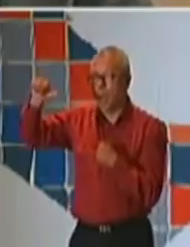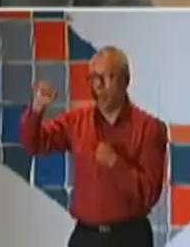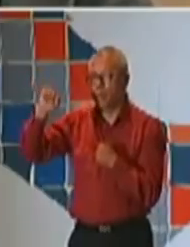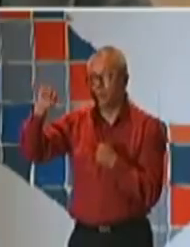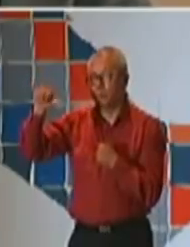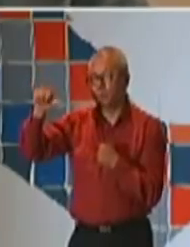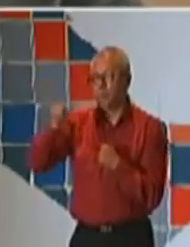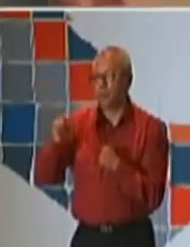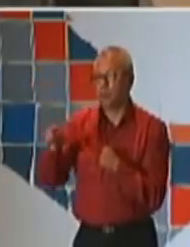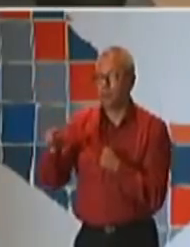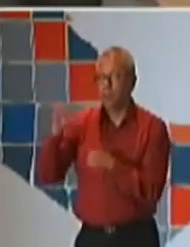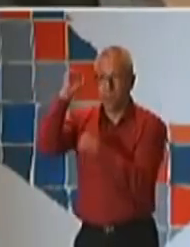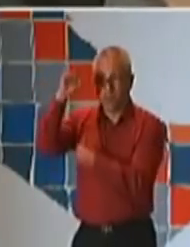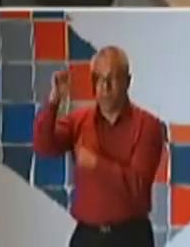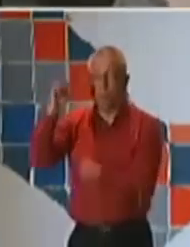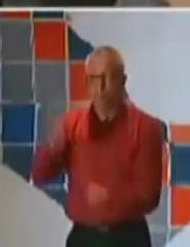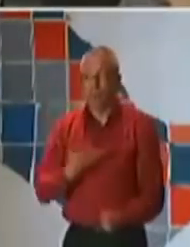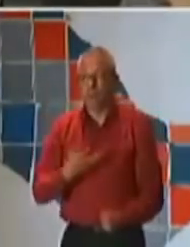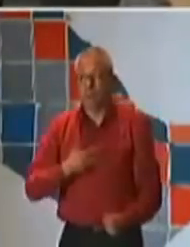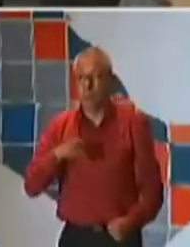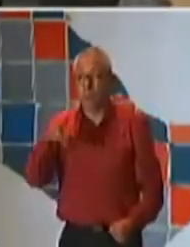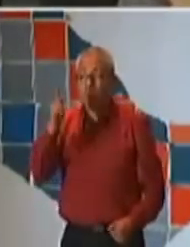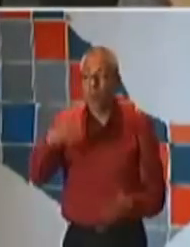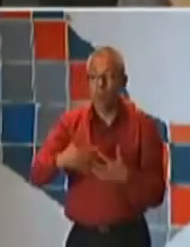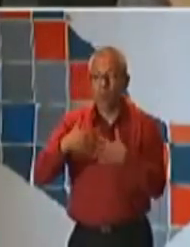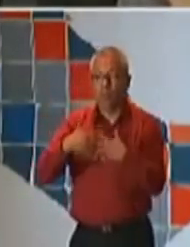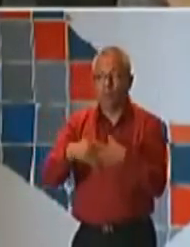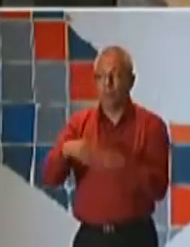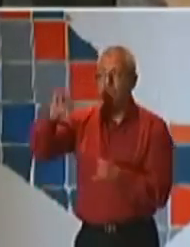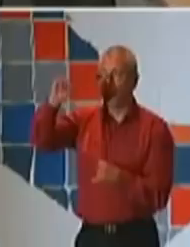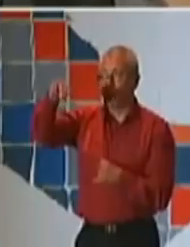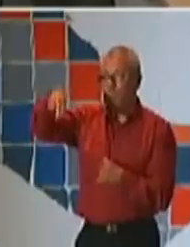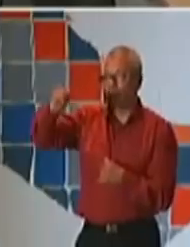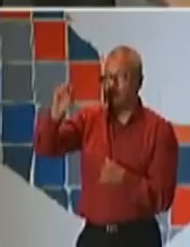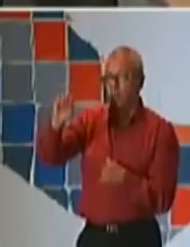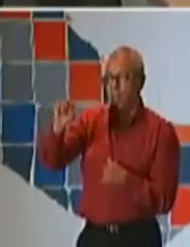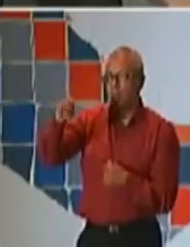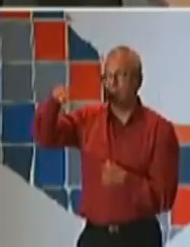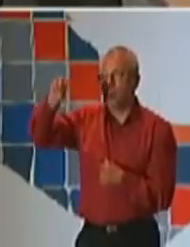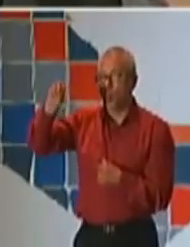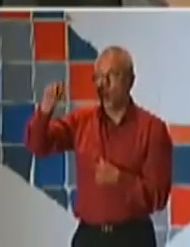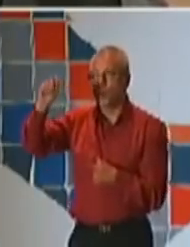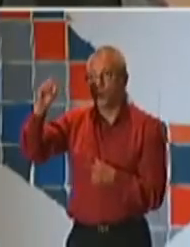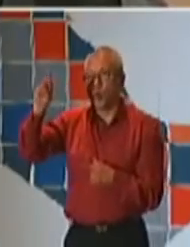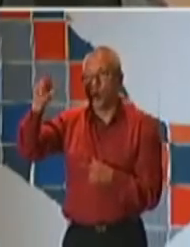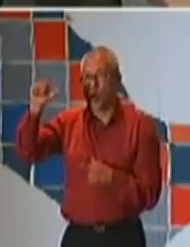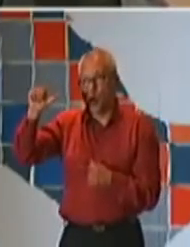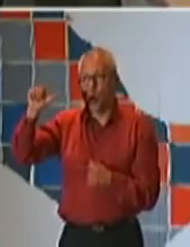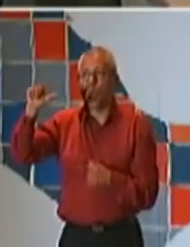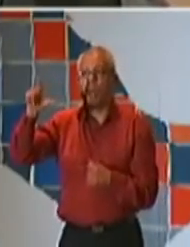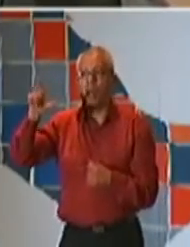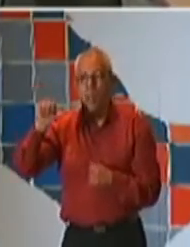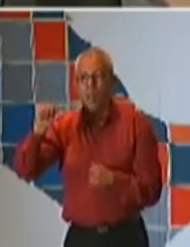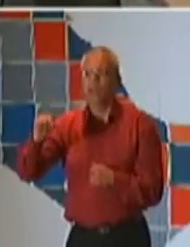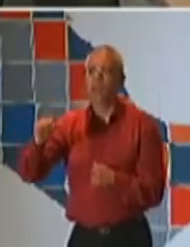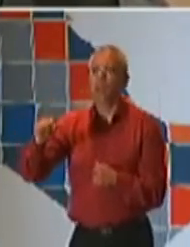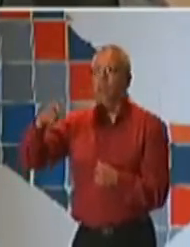actúan las empresas Intel Motorola Texas instruments y H packard